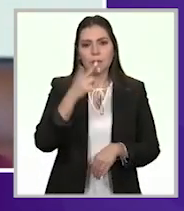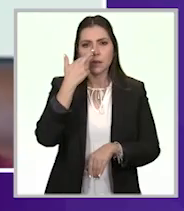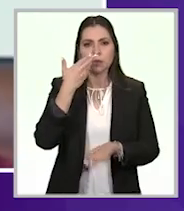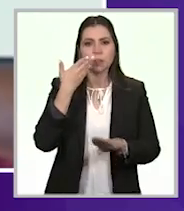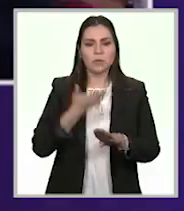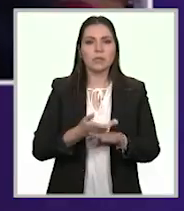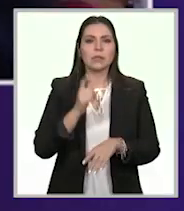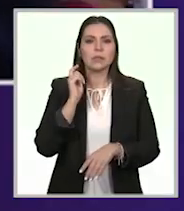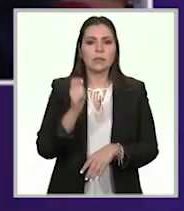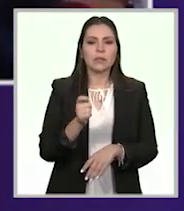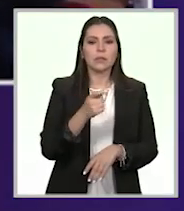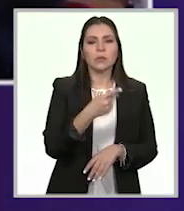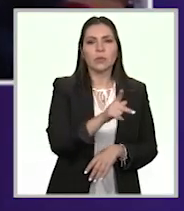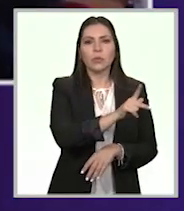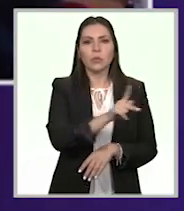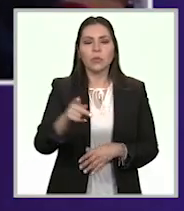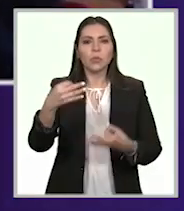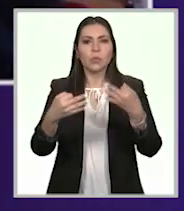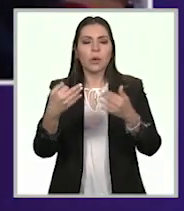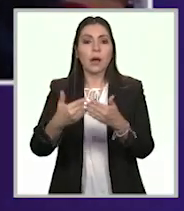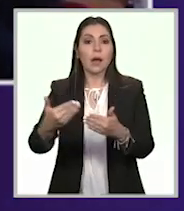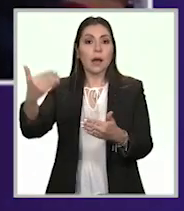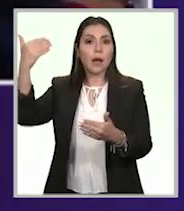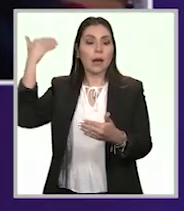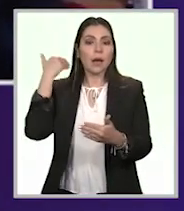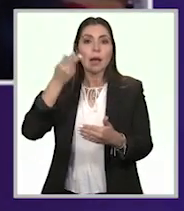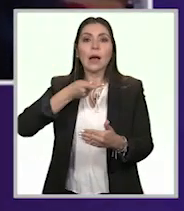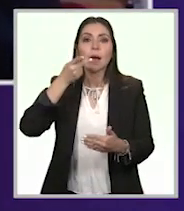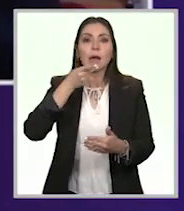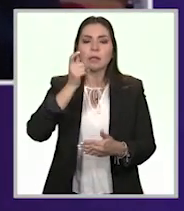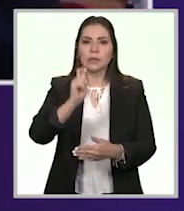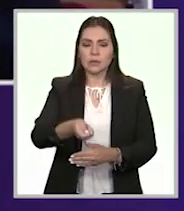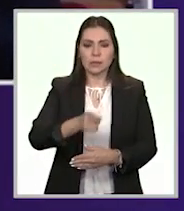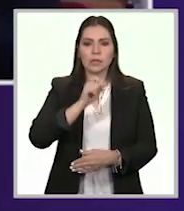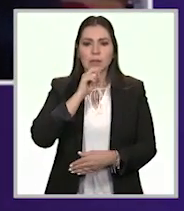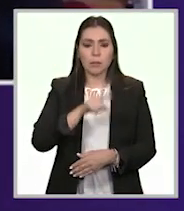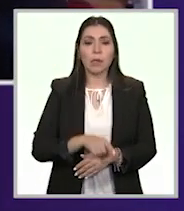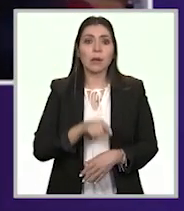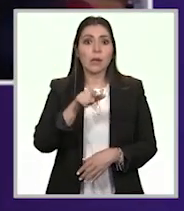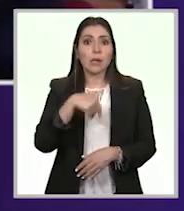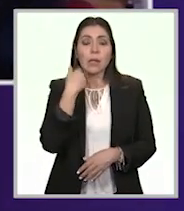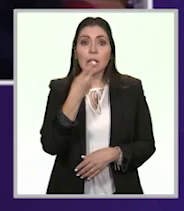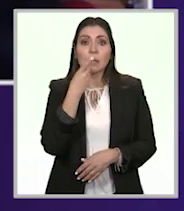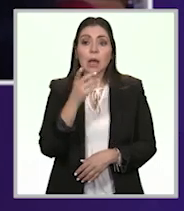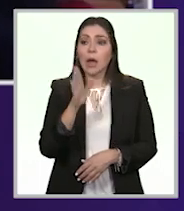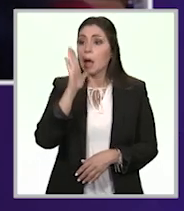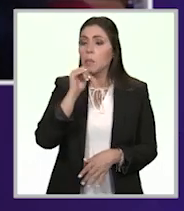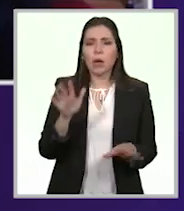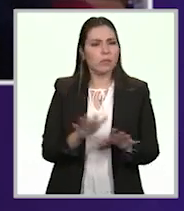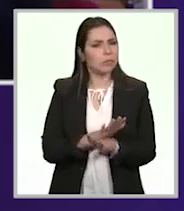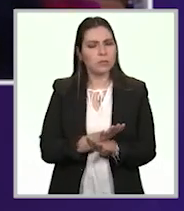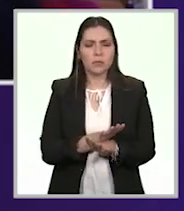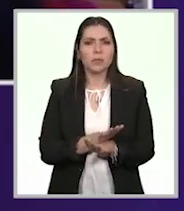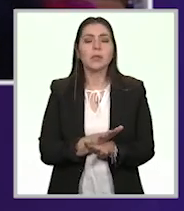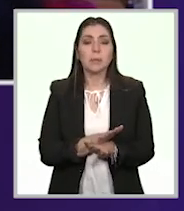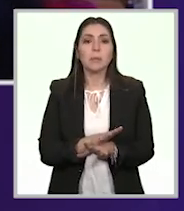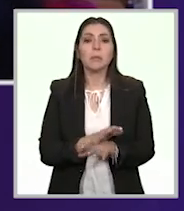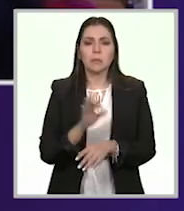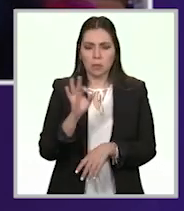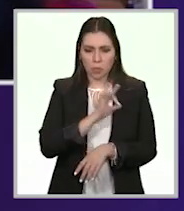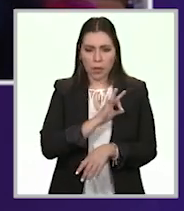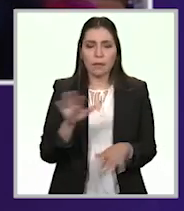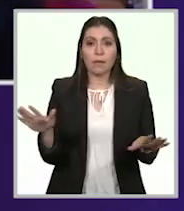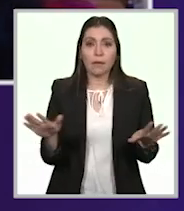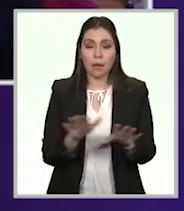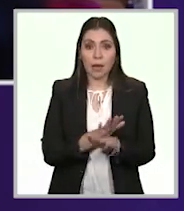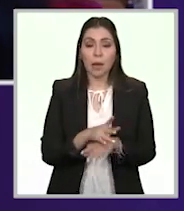con responsabilidad respecto de lo que dijeron sus pares en el pasado. Esto no quiere decir que no se pueda modificar un